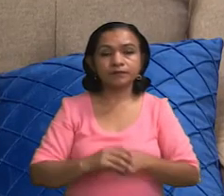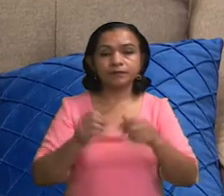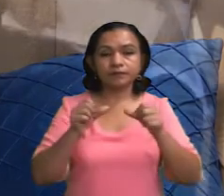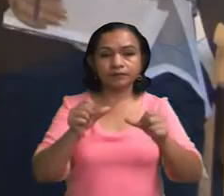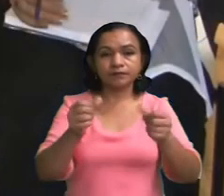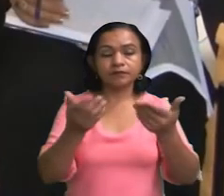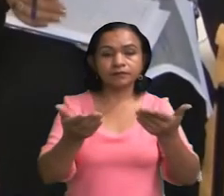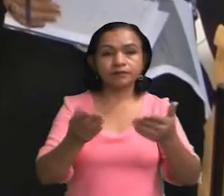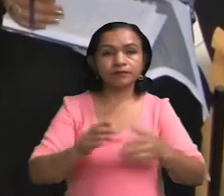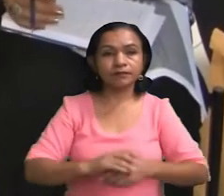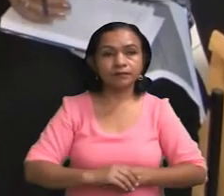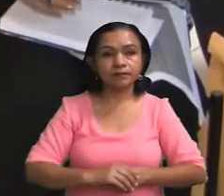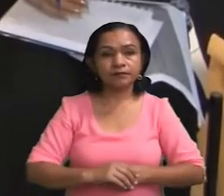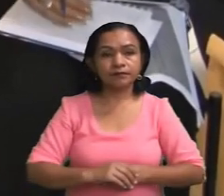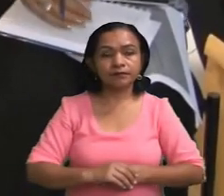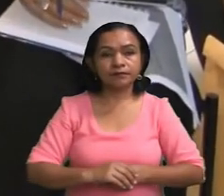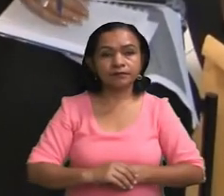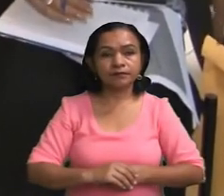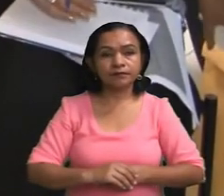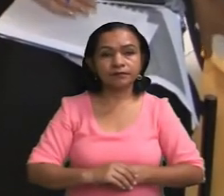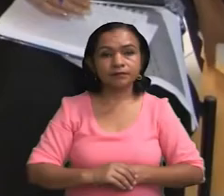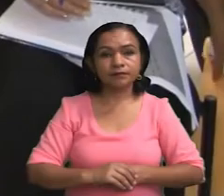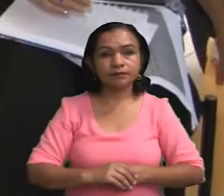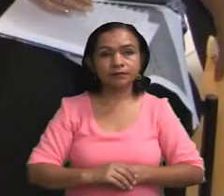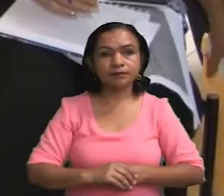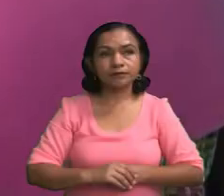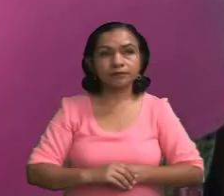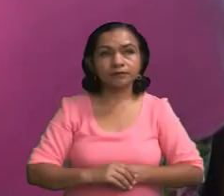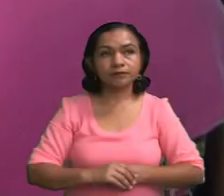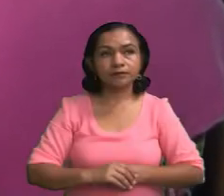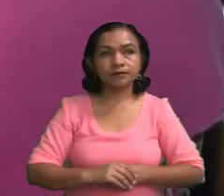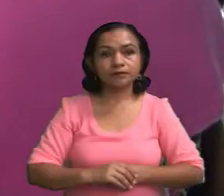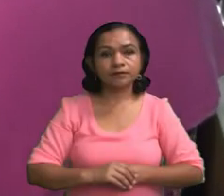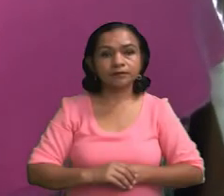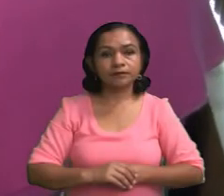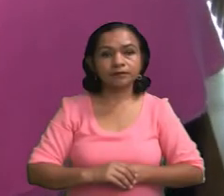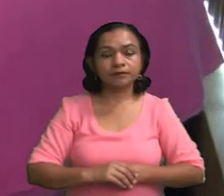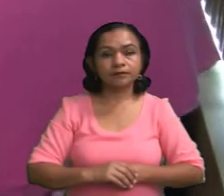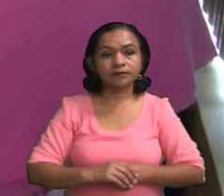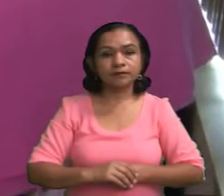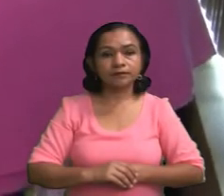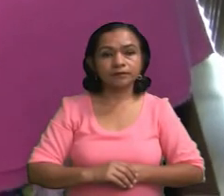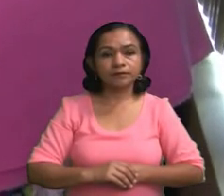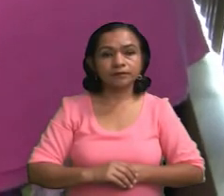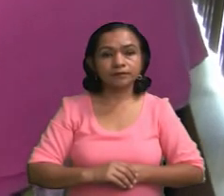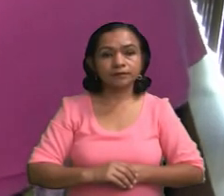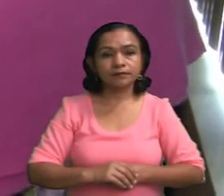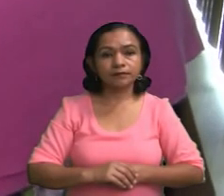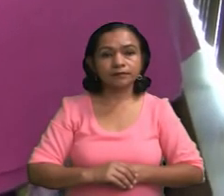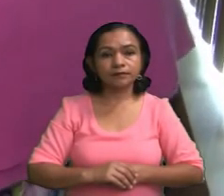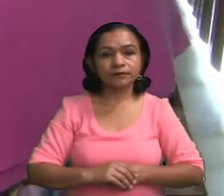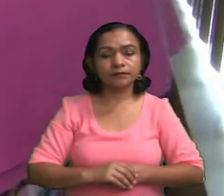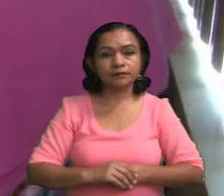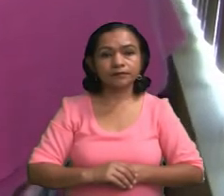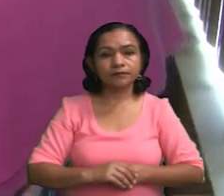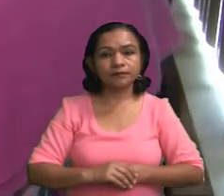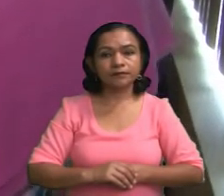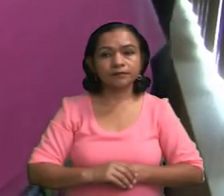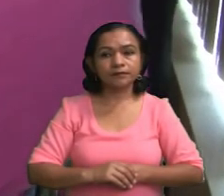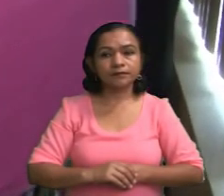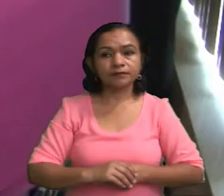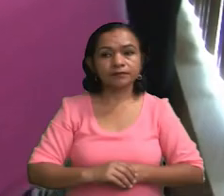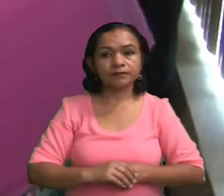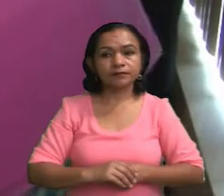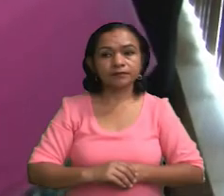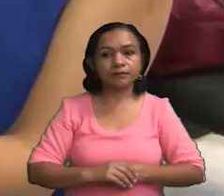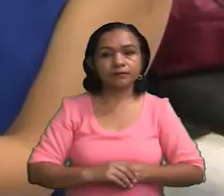continuación. Nicaragua ha venido trabajando eficientemente en el fenómeno de la equidad de género en cuanto a la agricultura familiar,